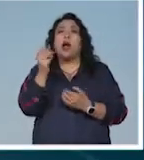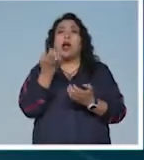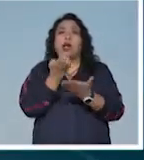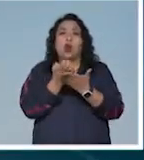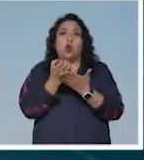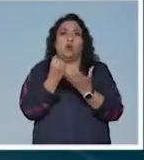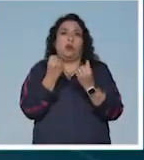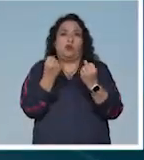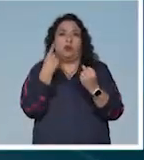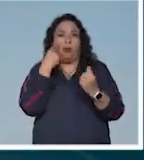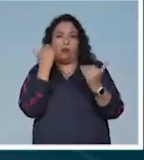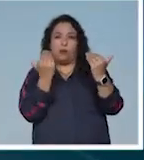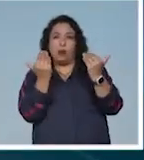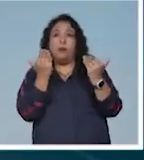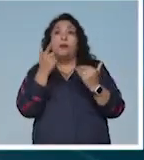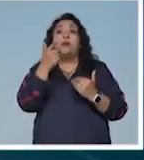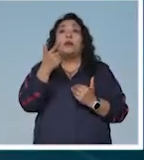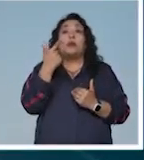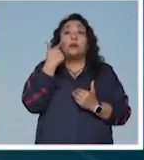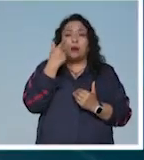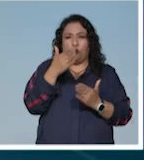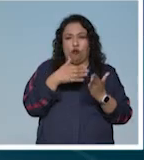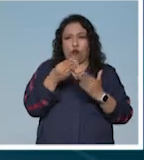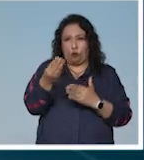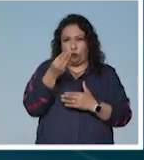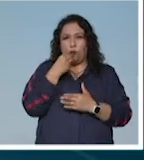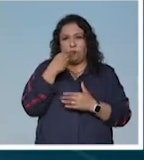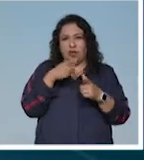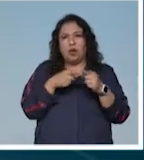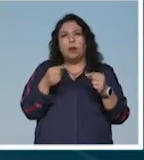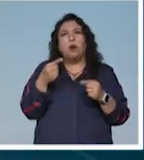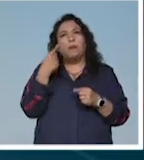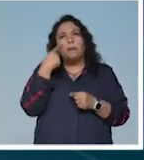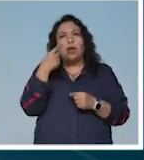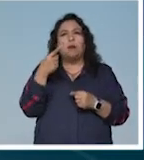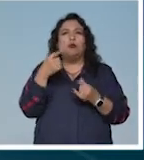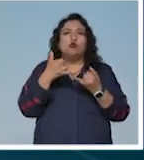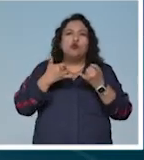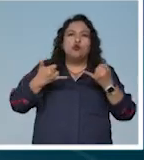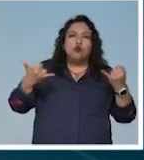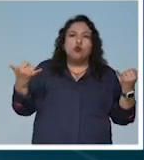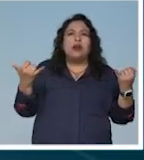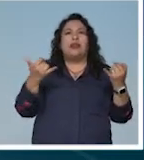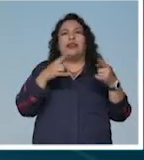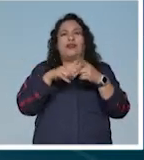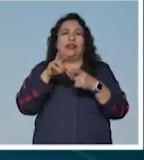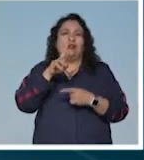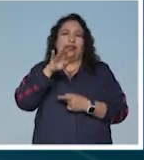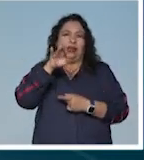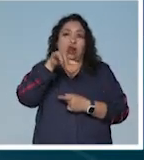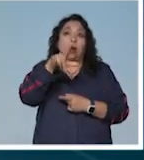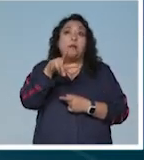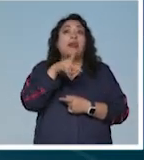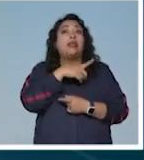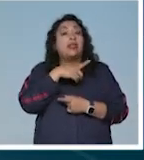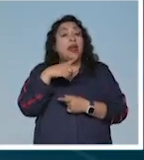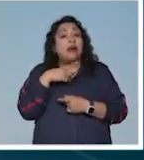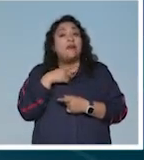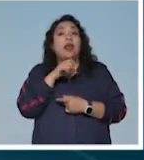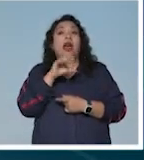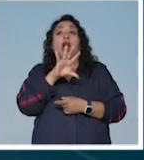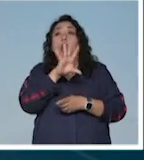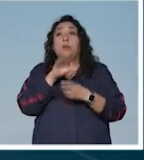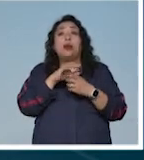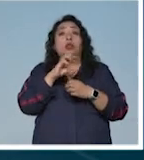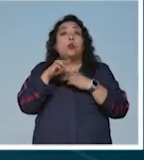economías más fuertes. La escena culinaria nipona, famosa por sus fideos, udon o ramen, depende casi por completo del